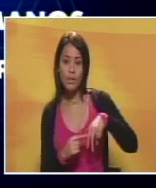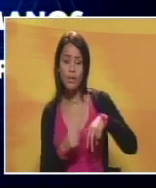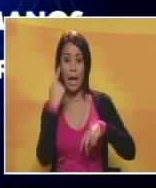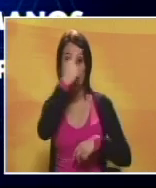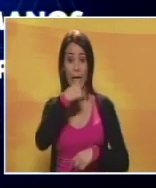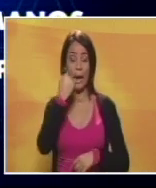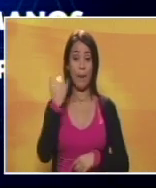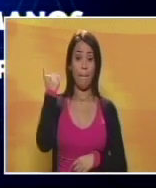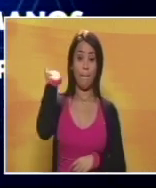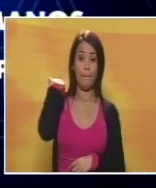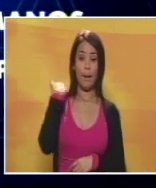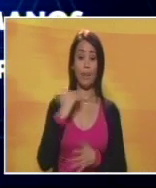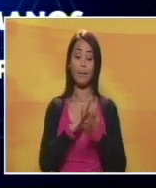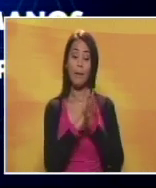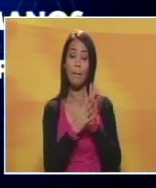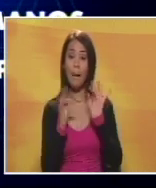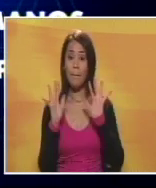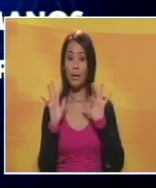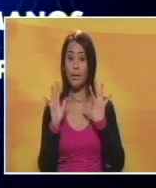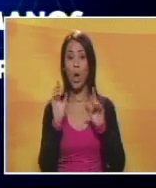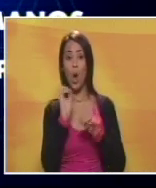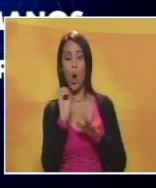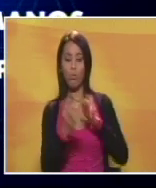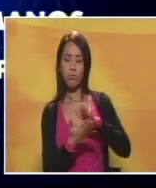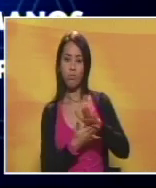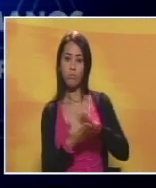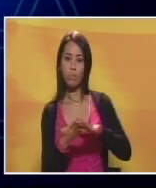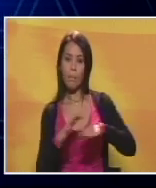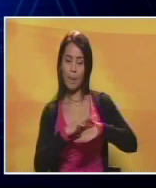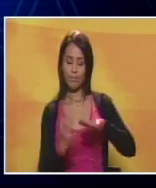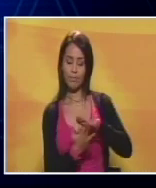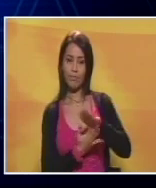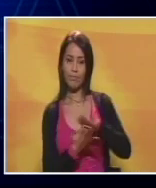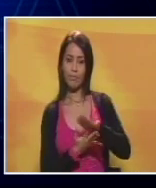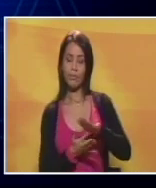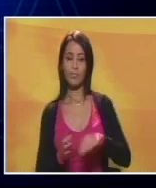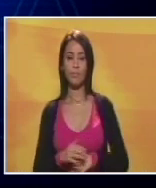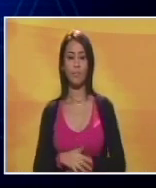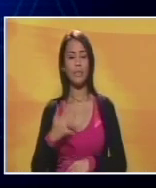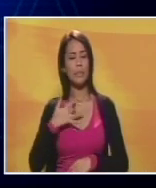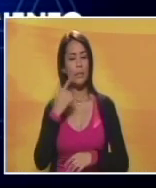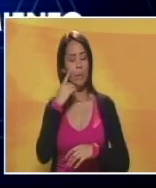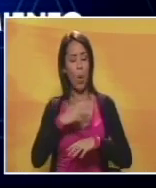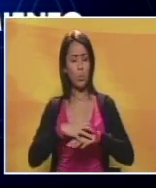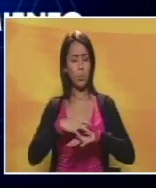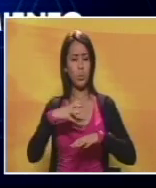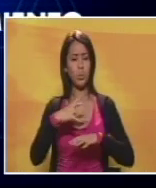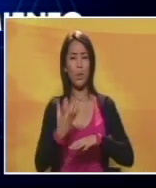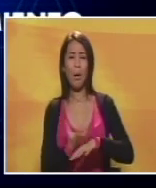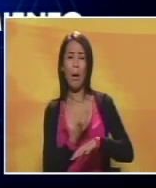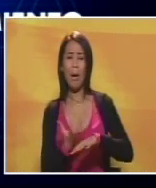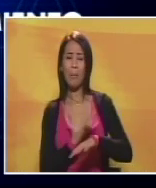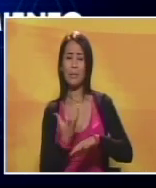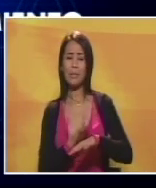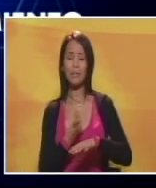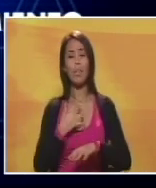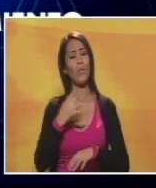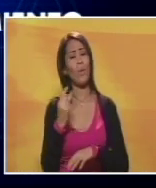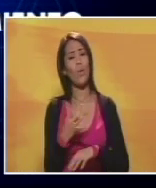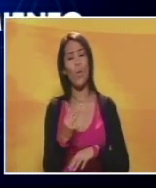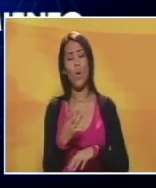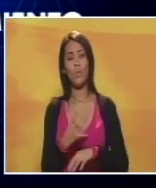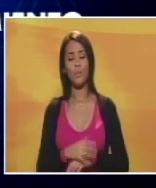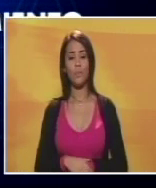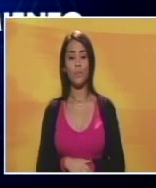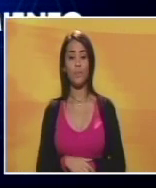cara, espalda, las palmas de las manos o plantas de los pies. Y sus síntomas son hinchazón, calor, dolor en las articulaciones